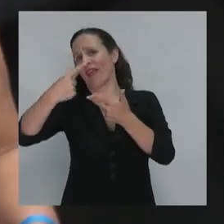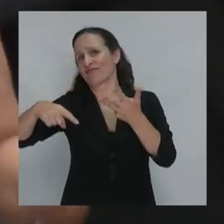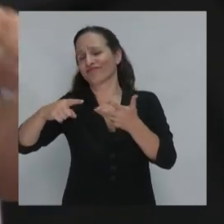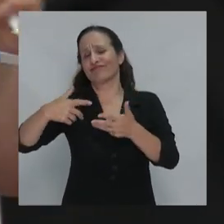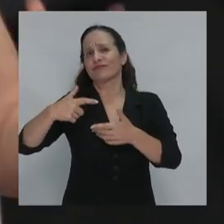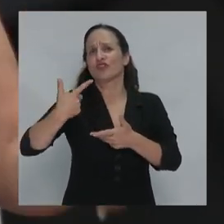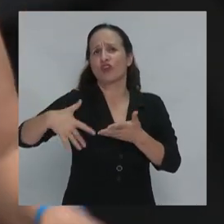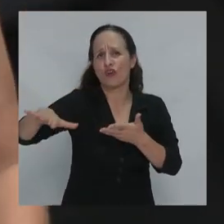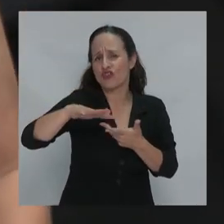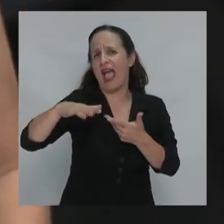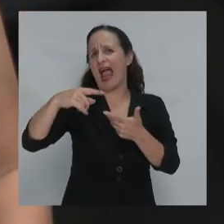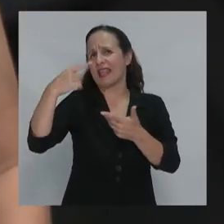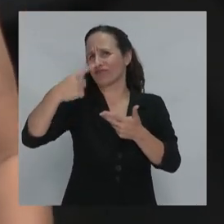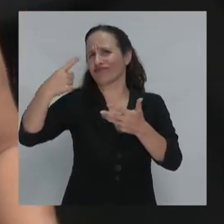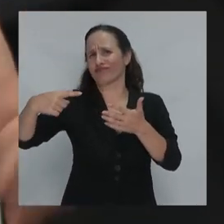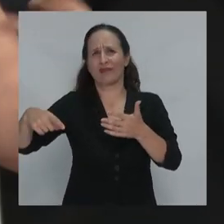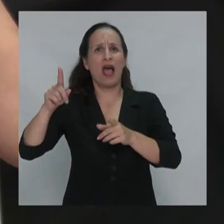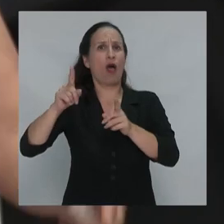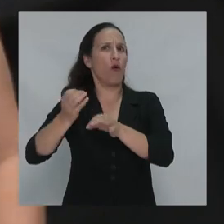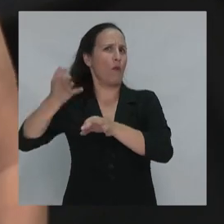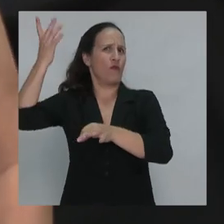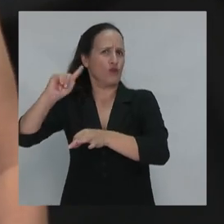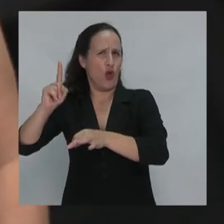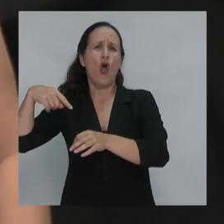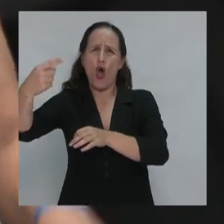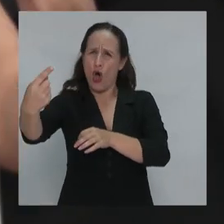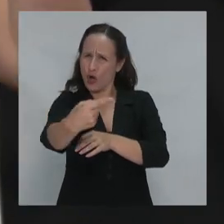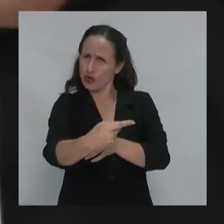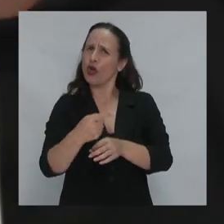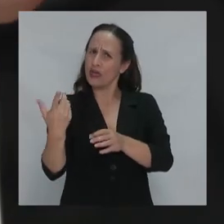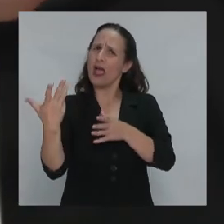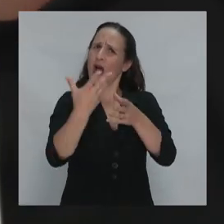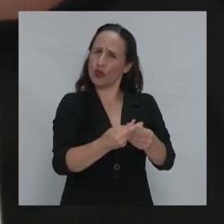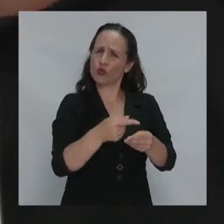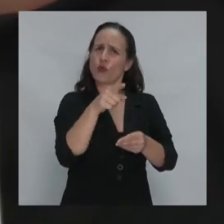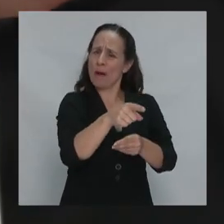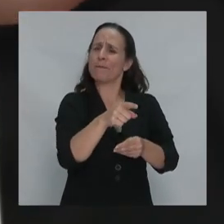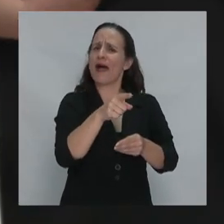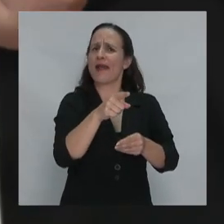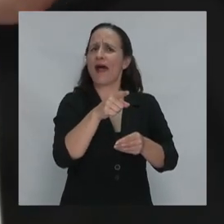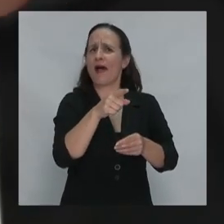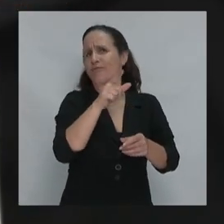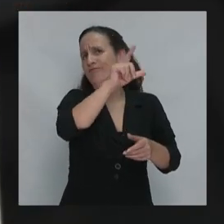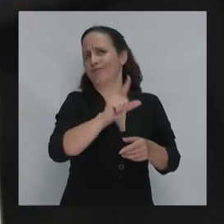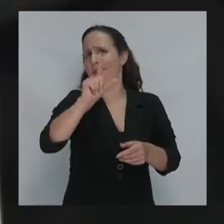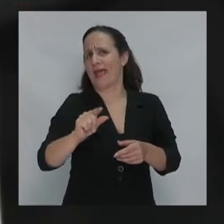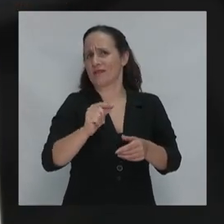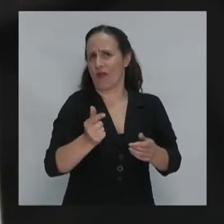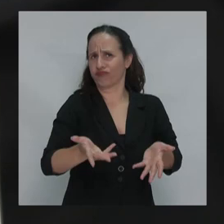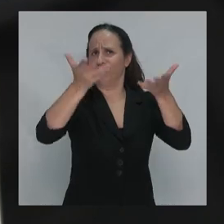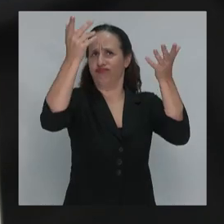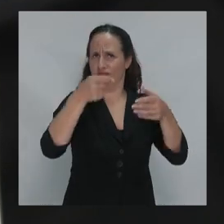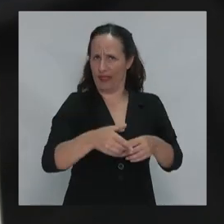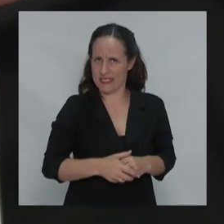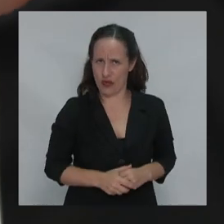ciencias sociales y otras no tan profesionales, pero que ayudaban a los desarrollos de cada uno de los países. Es